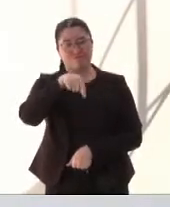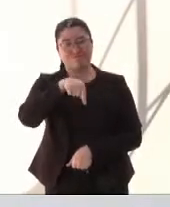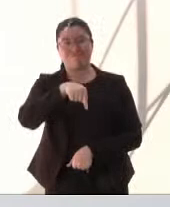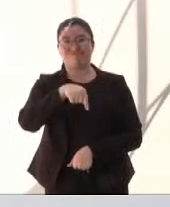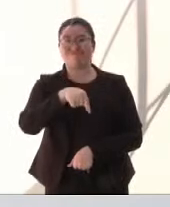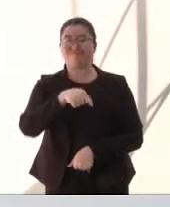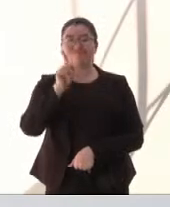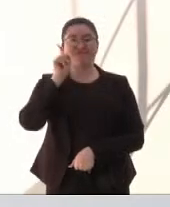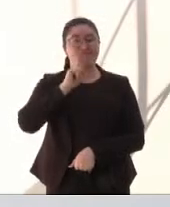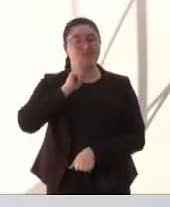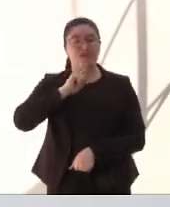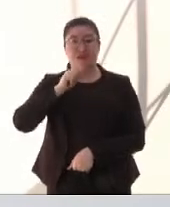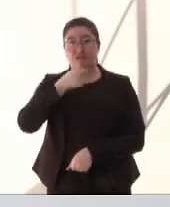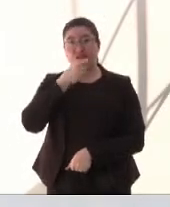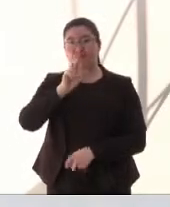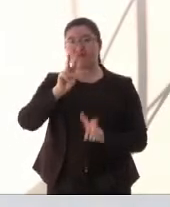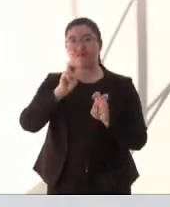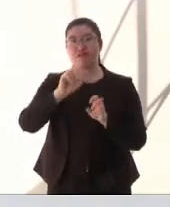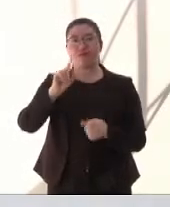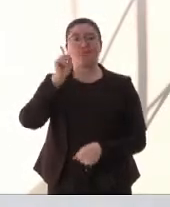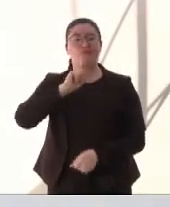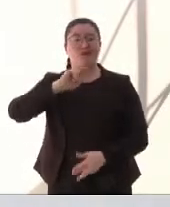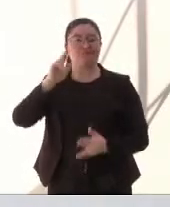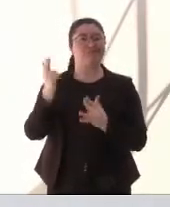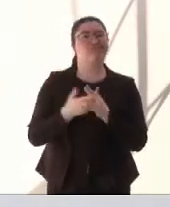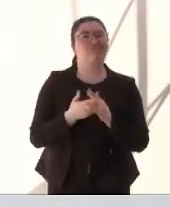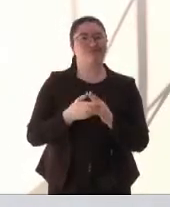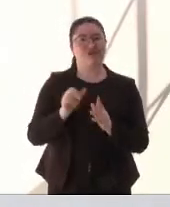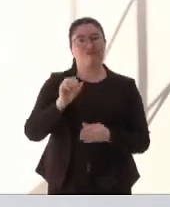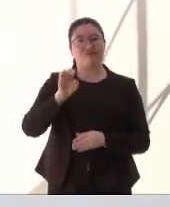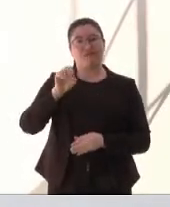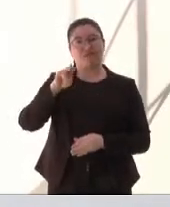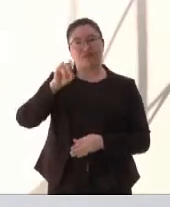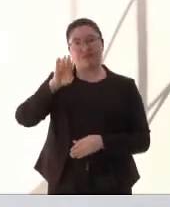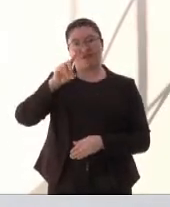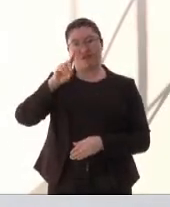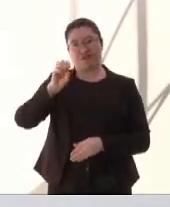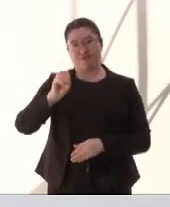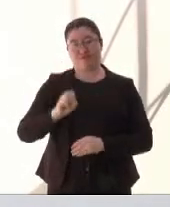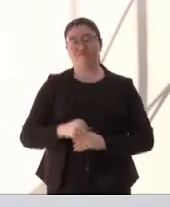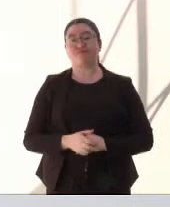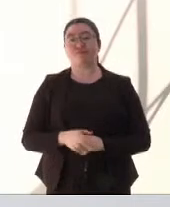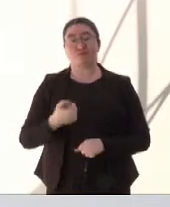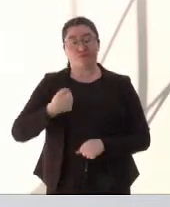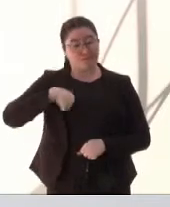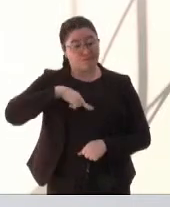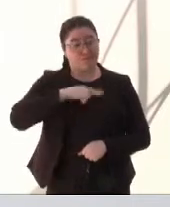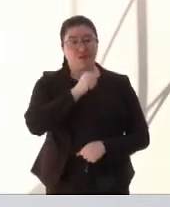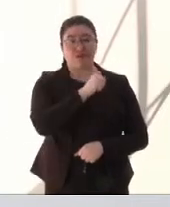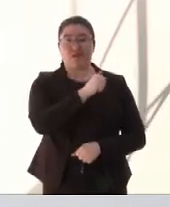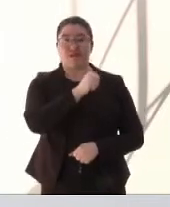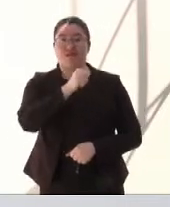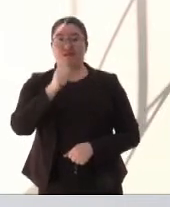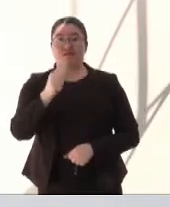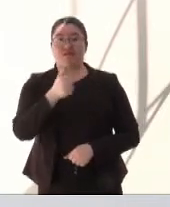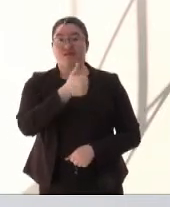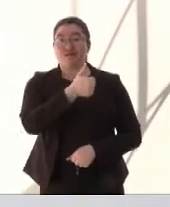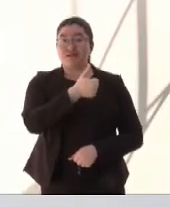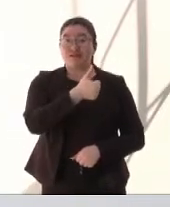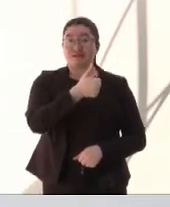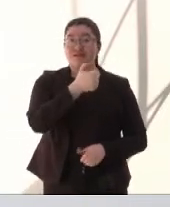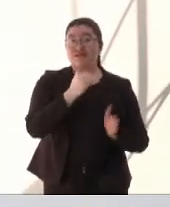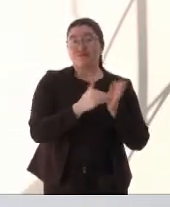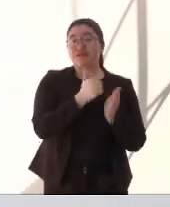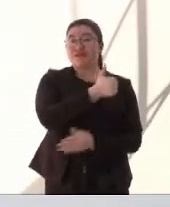que clasificamos como feminicidios, ¿sí? Iniciamos más de 6,600 carpetas de investigación por